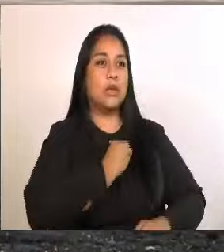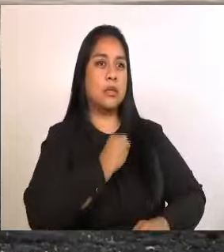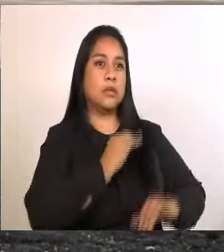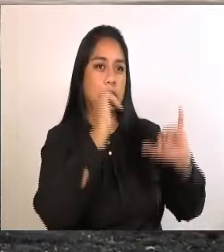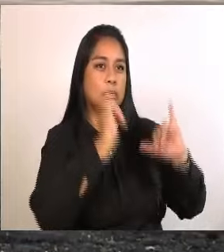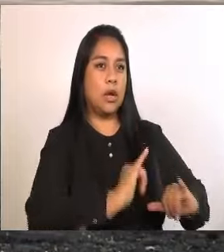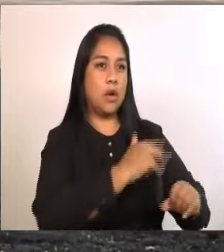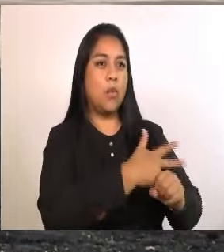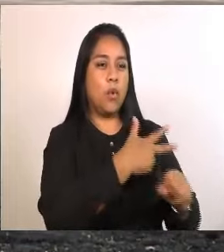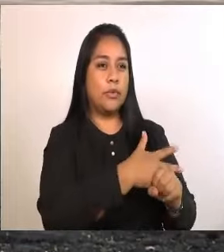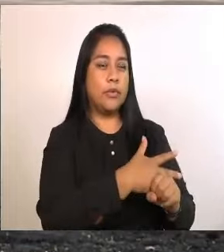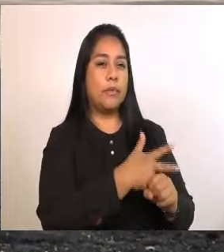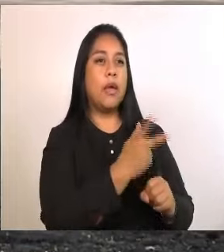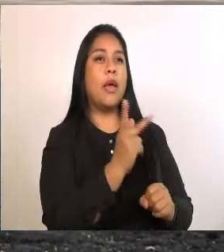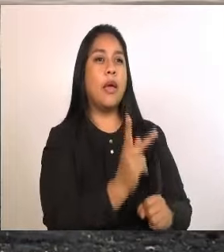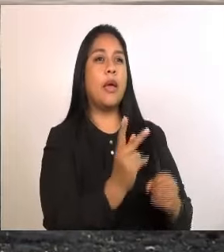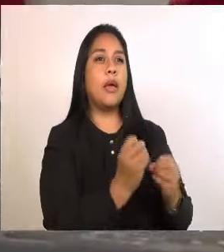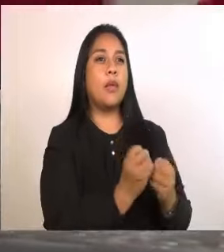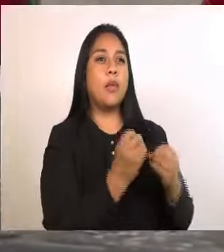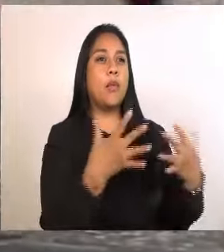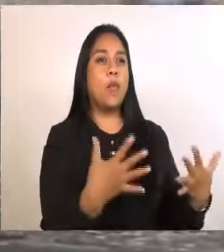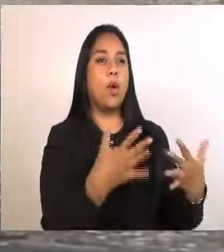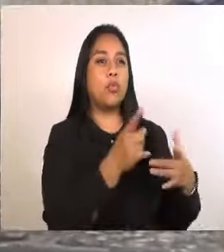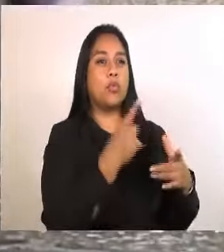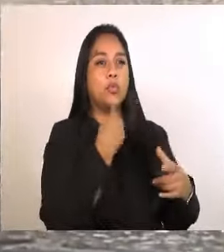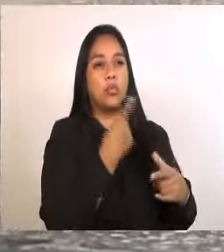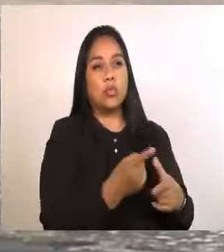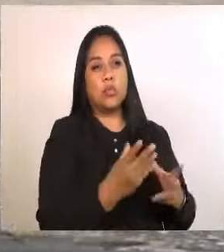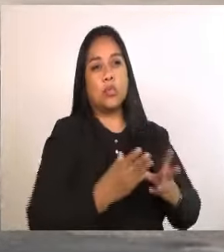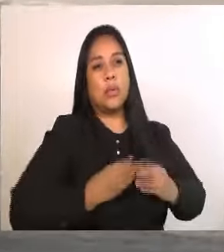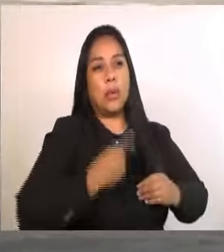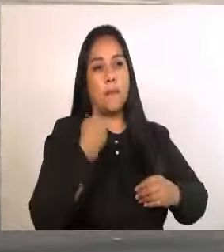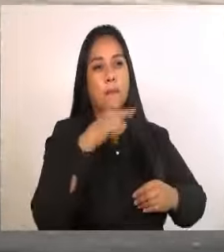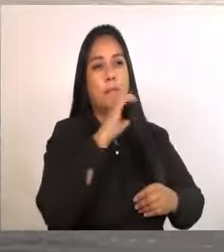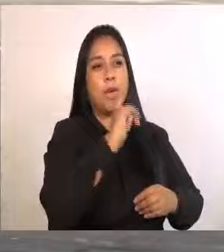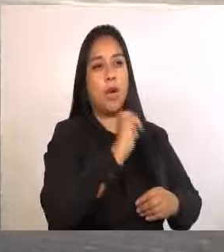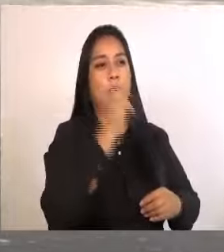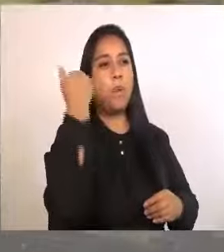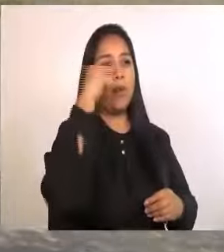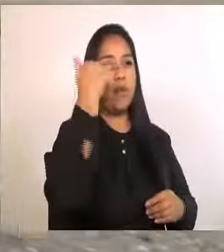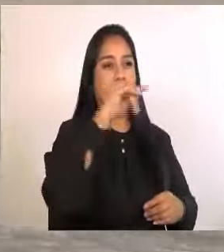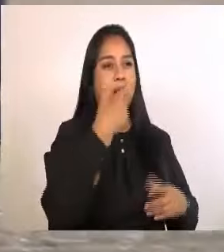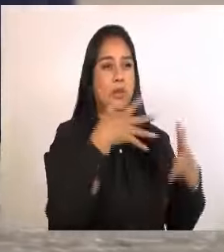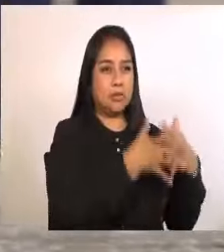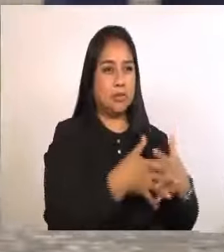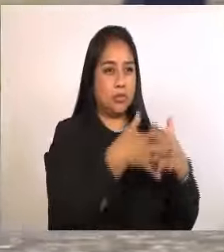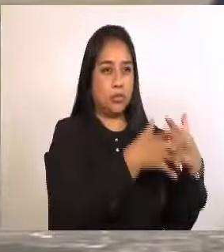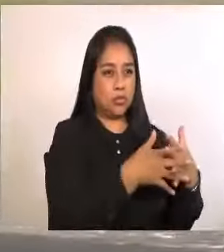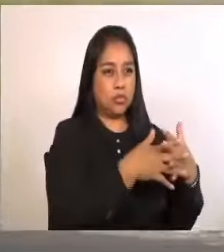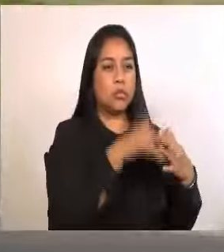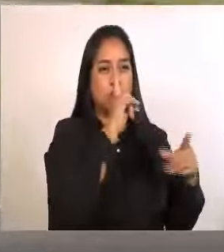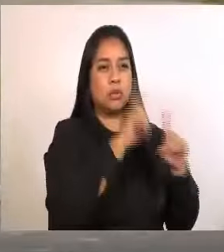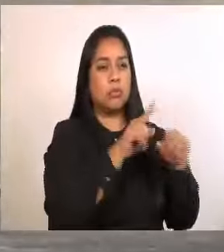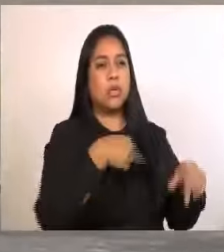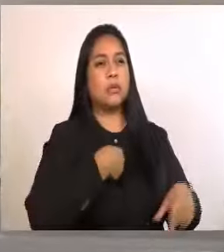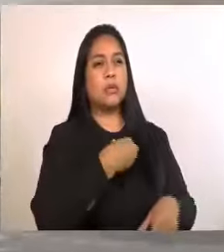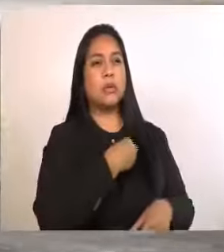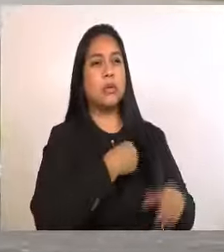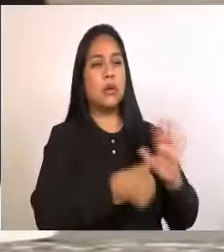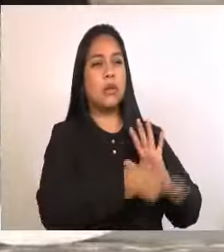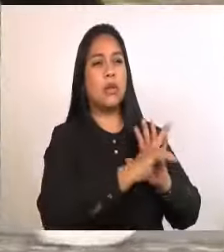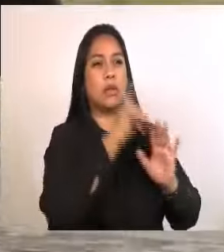Guatemala? ¿Y cuántos optar por viajar mejor a Estados Unidos? Y también quisiera reiterar la